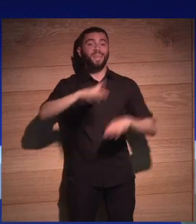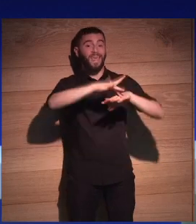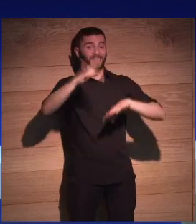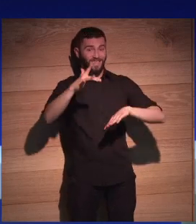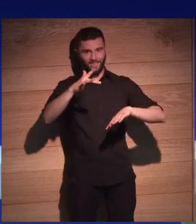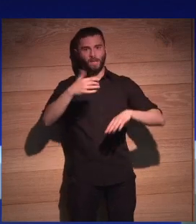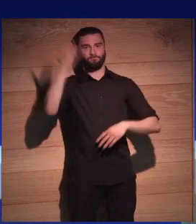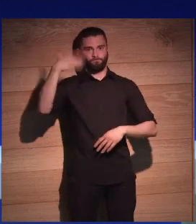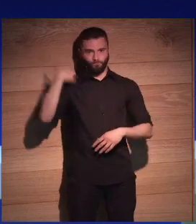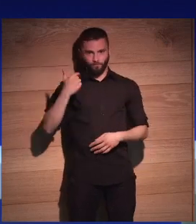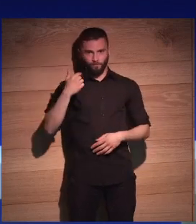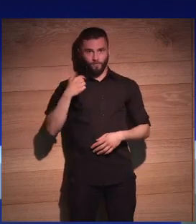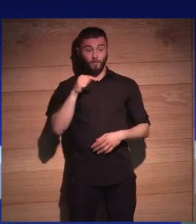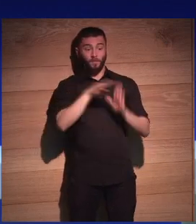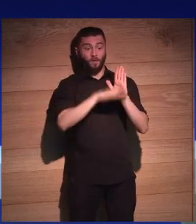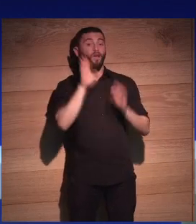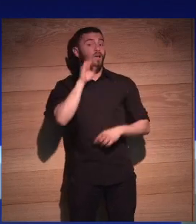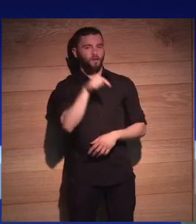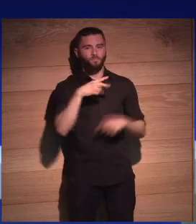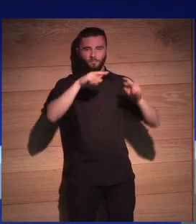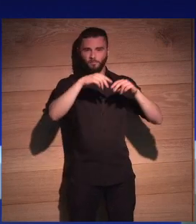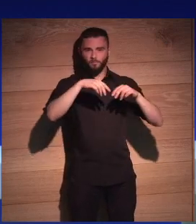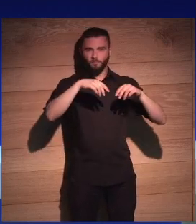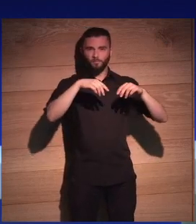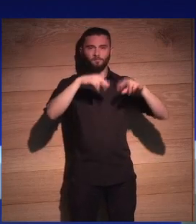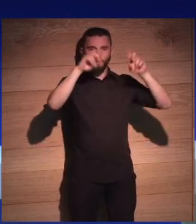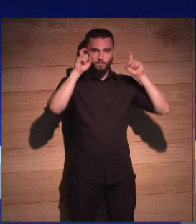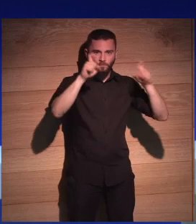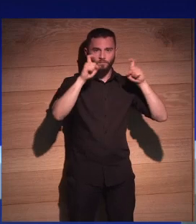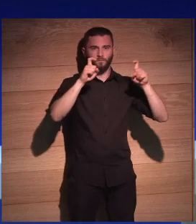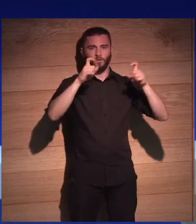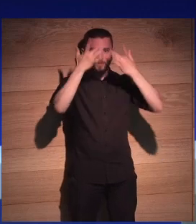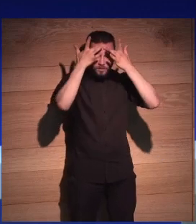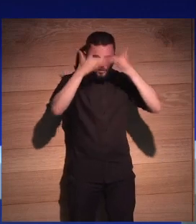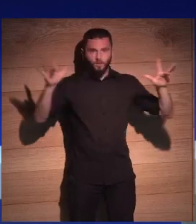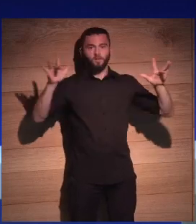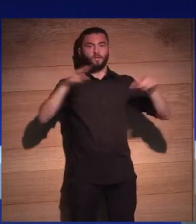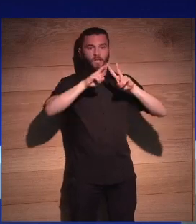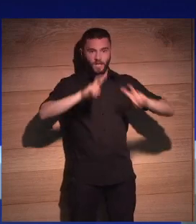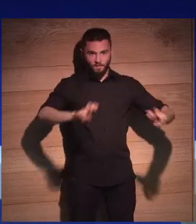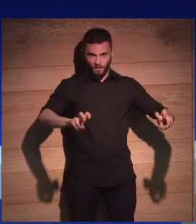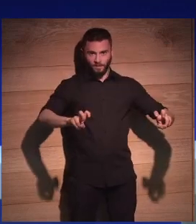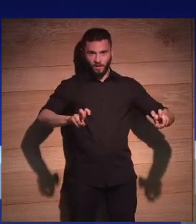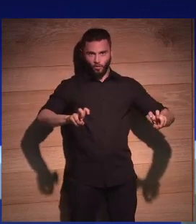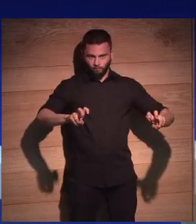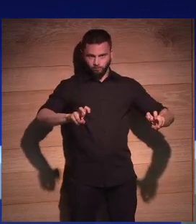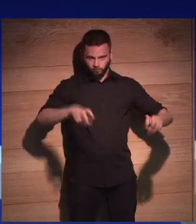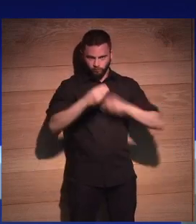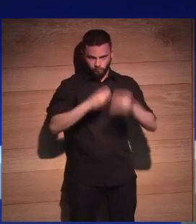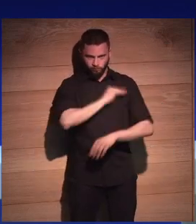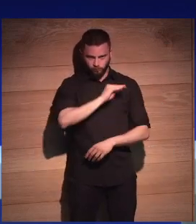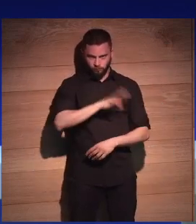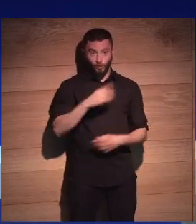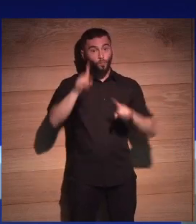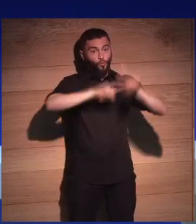era mucha educación, mucha investigación y mucha concienciación. Y uno de los problemas que tenemos a veces en este